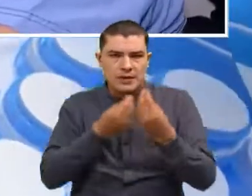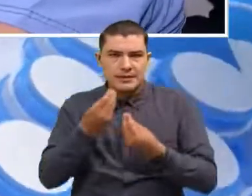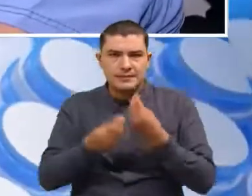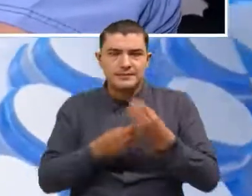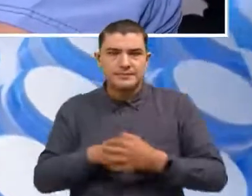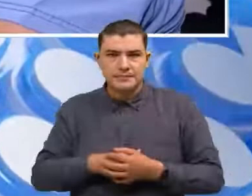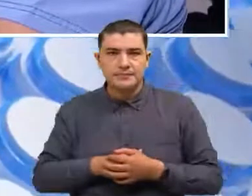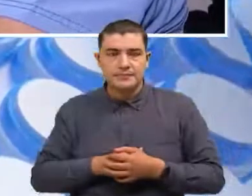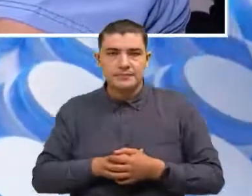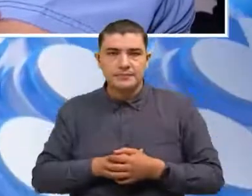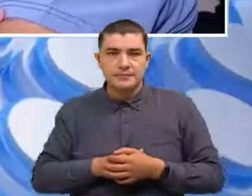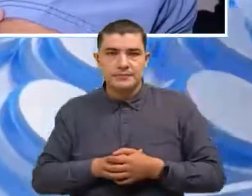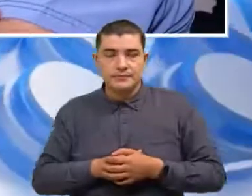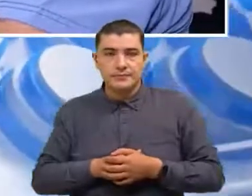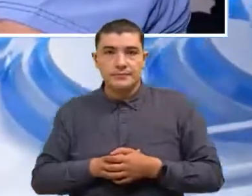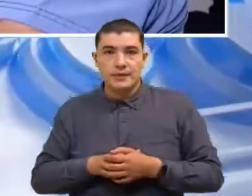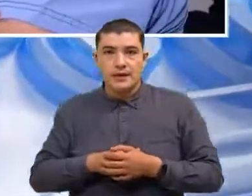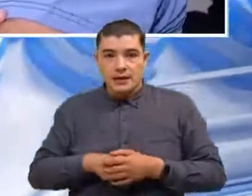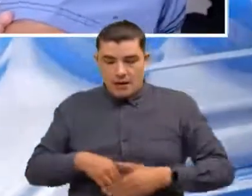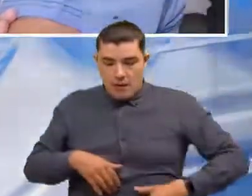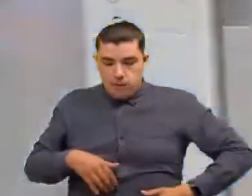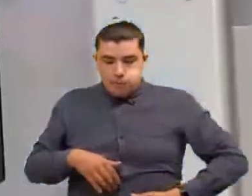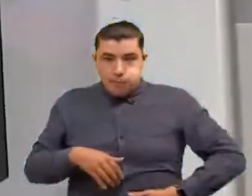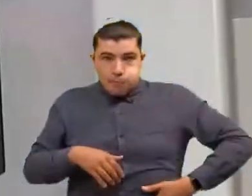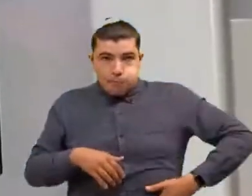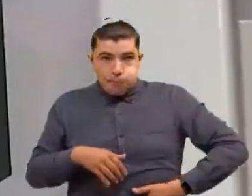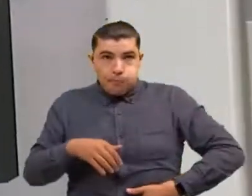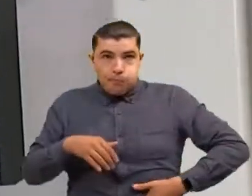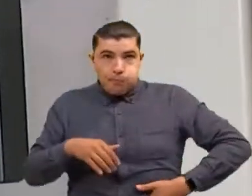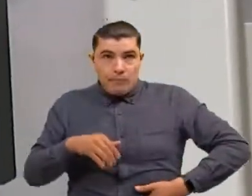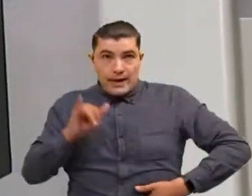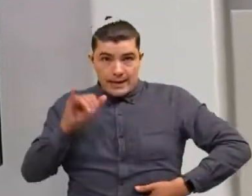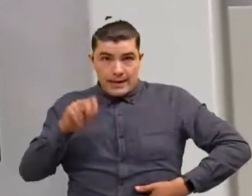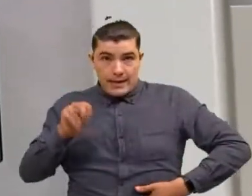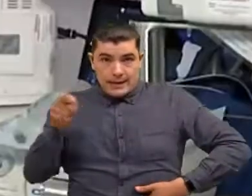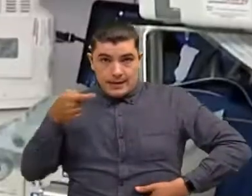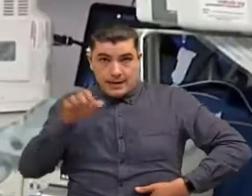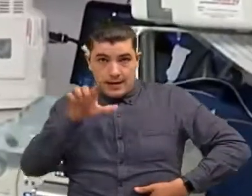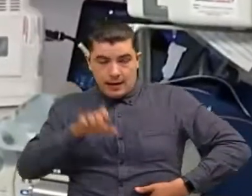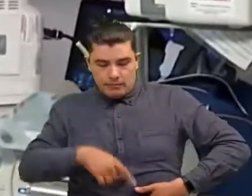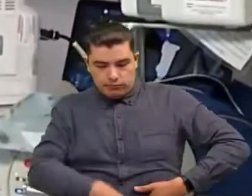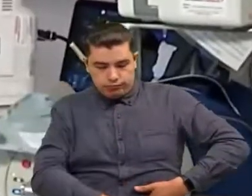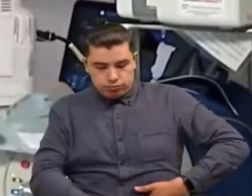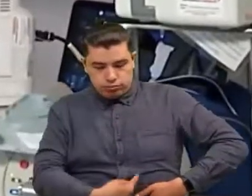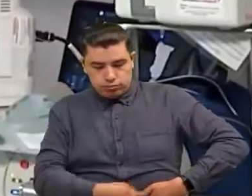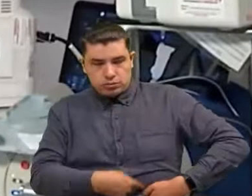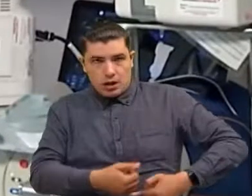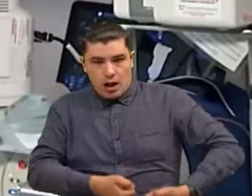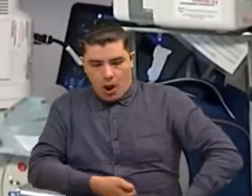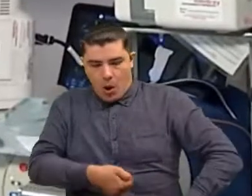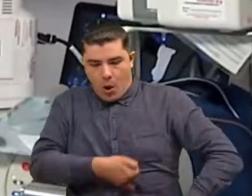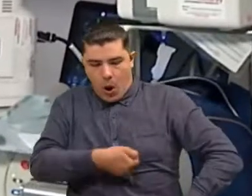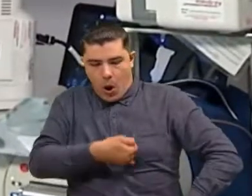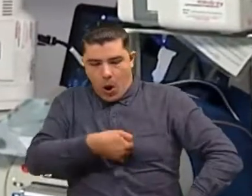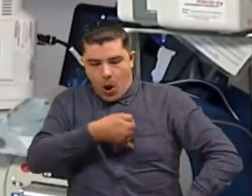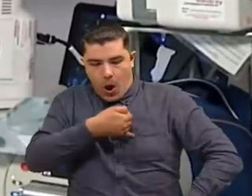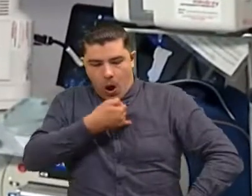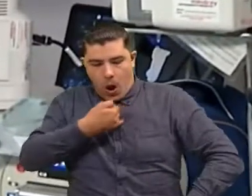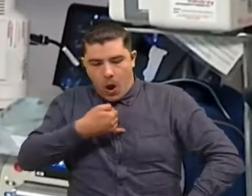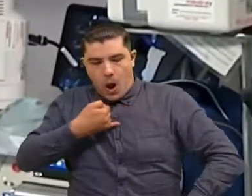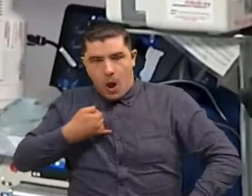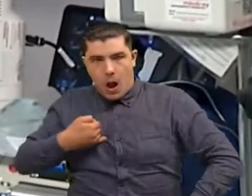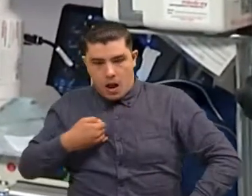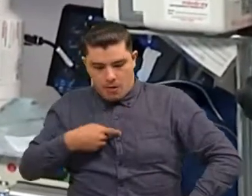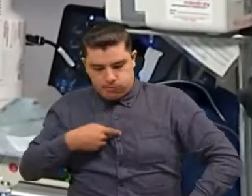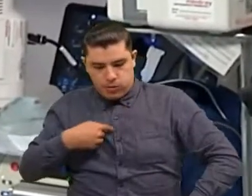ingle, llegando al corazón, pasando del lado derecho al lado izquierdo. Vamos a tratar de hacer una reconstrucción tridimensional del corazón por